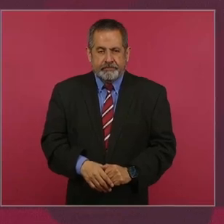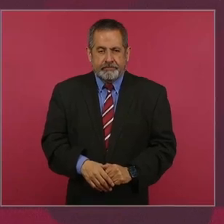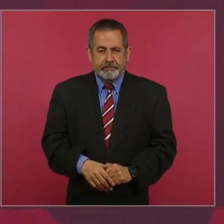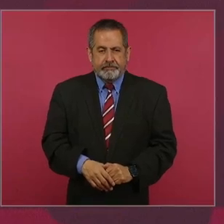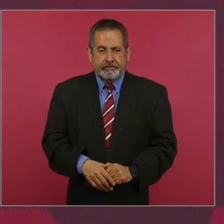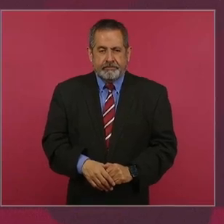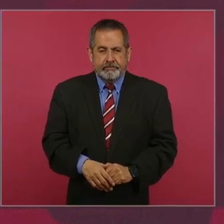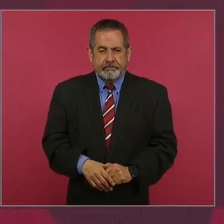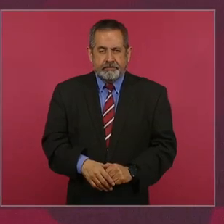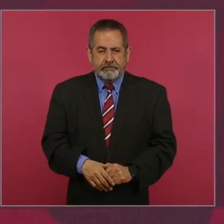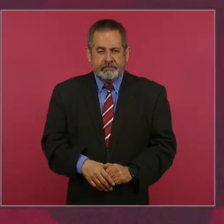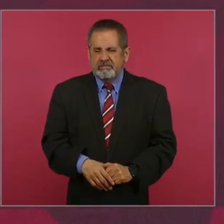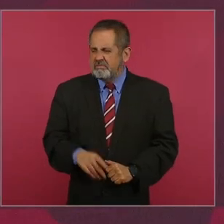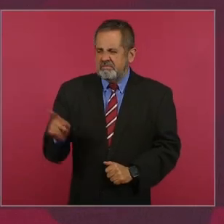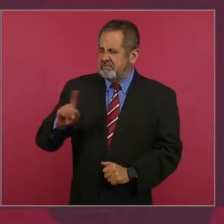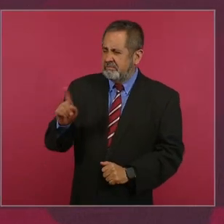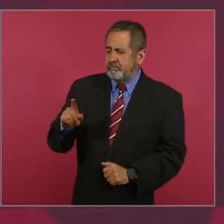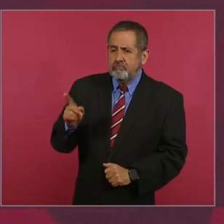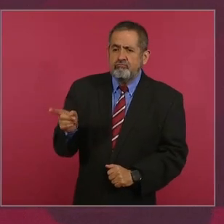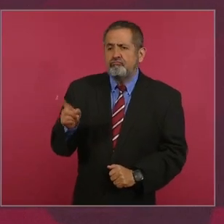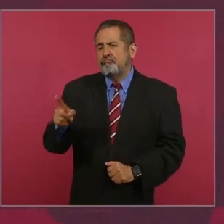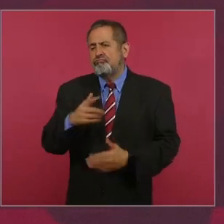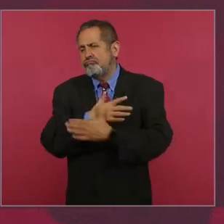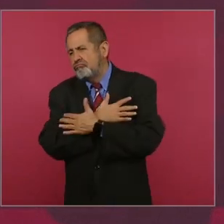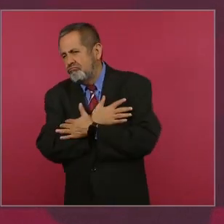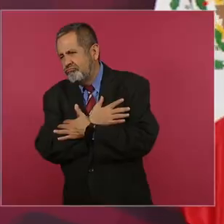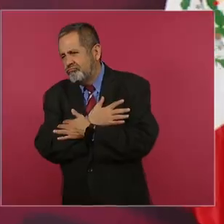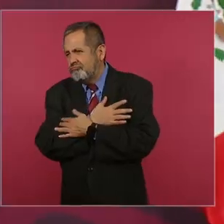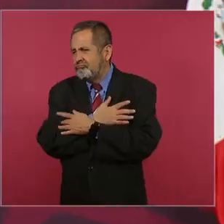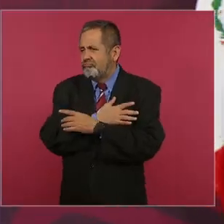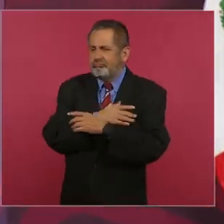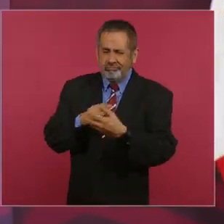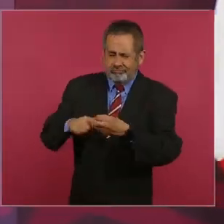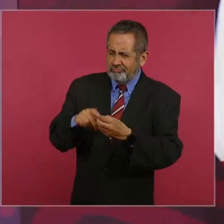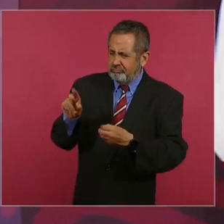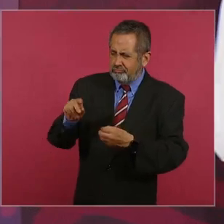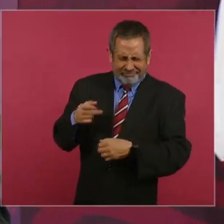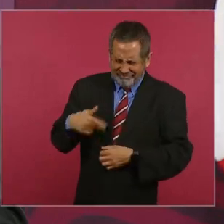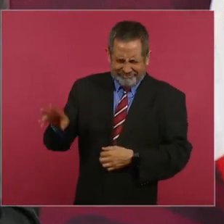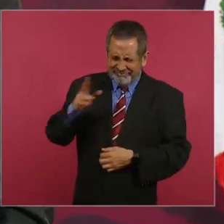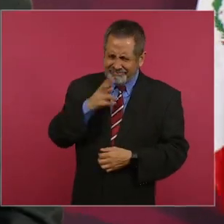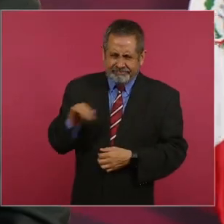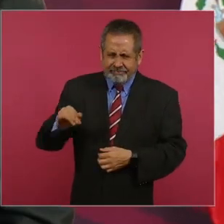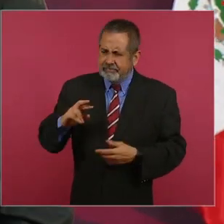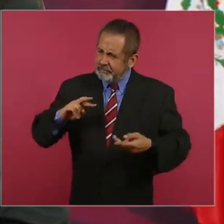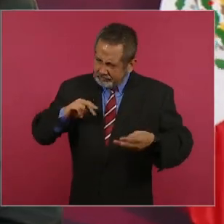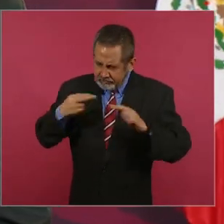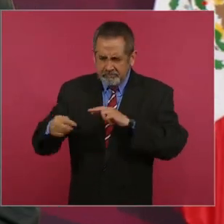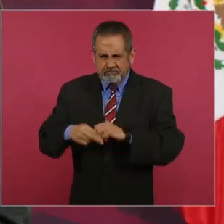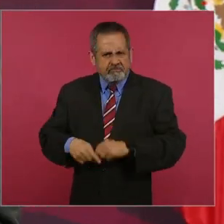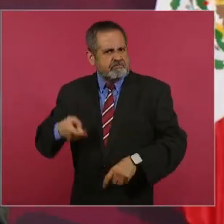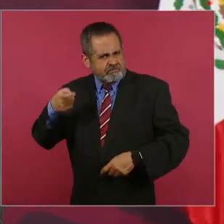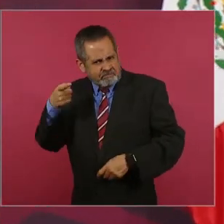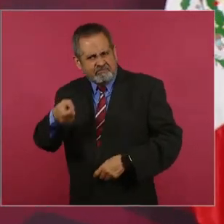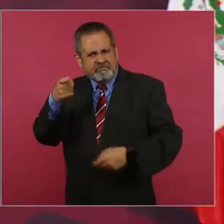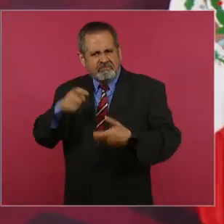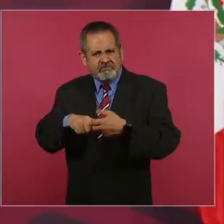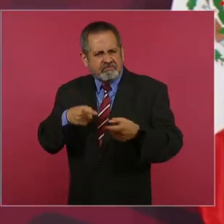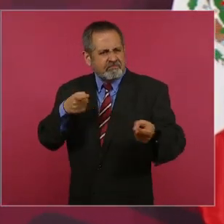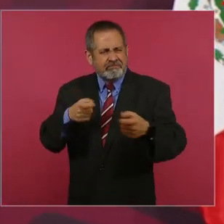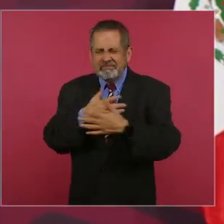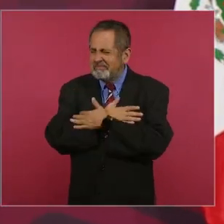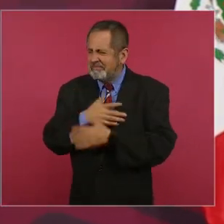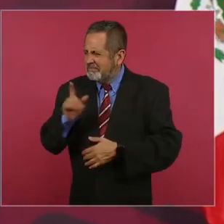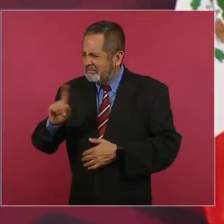abrazos no balazos sino al contrario balazos no